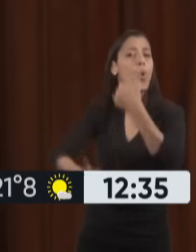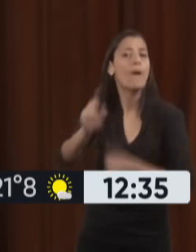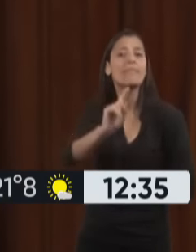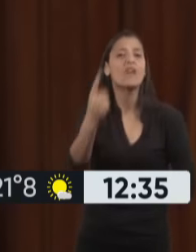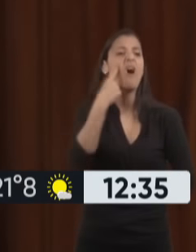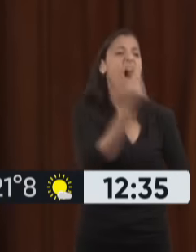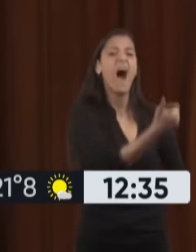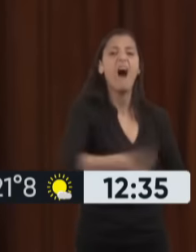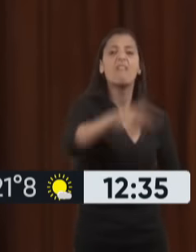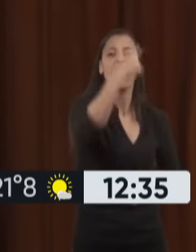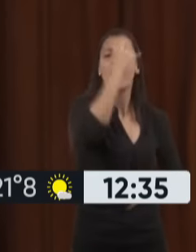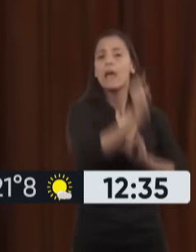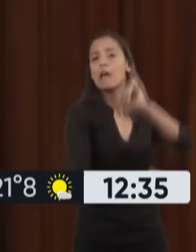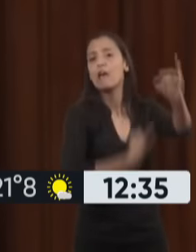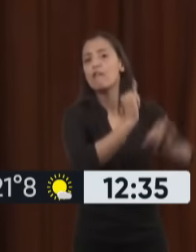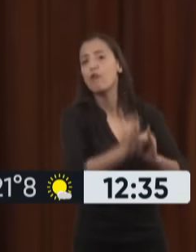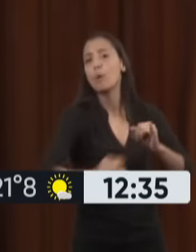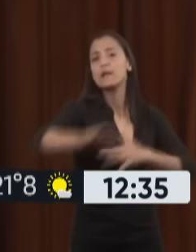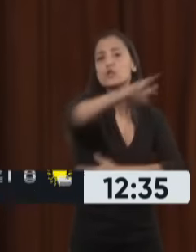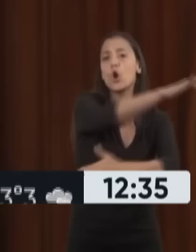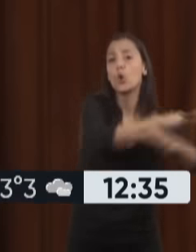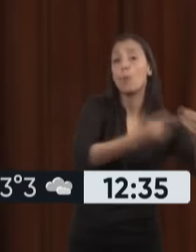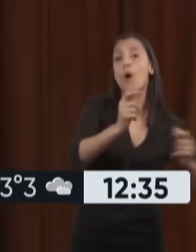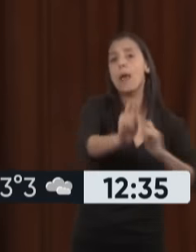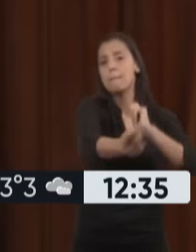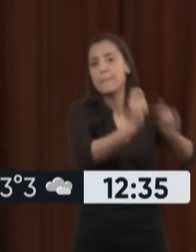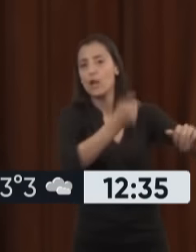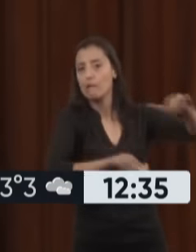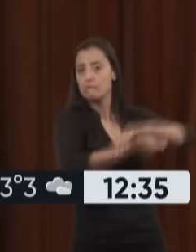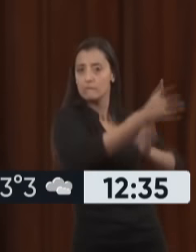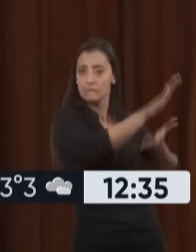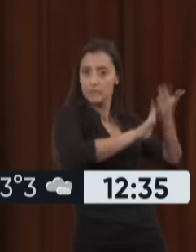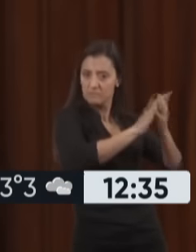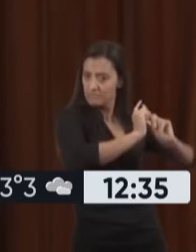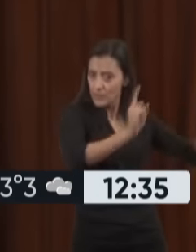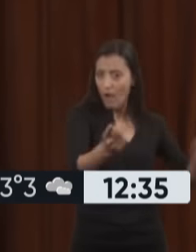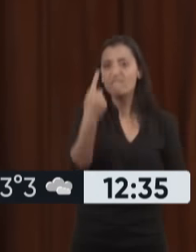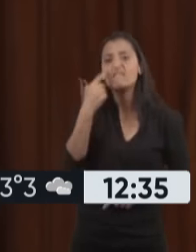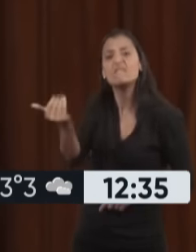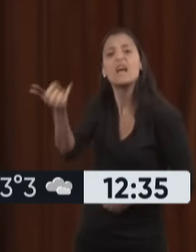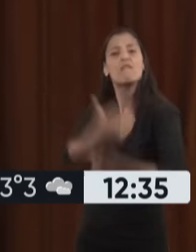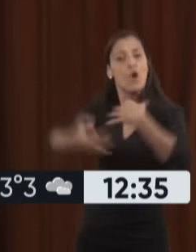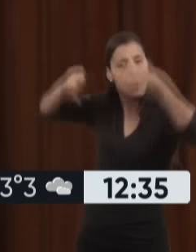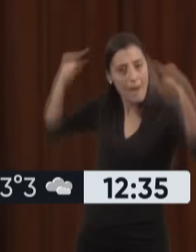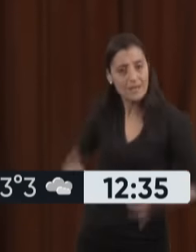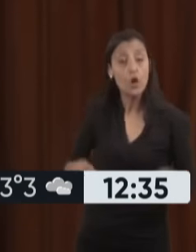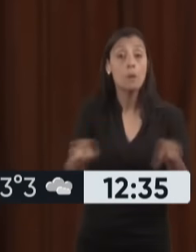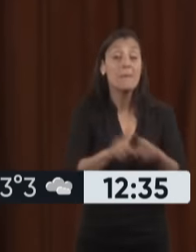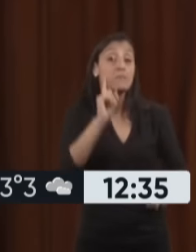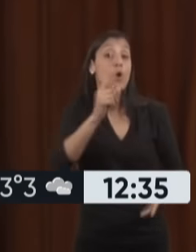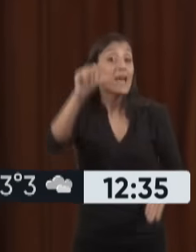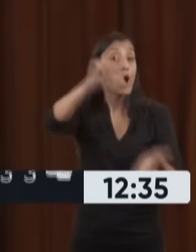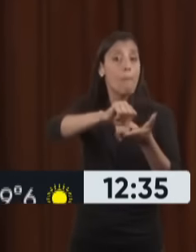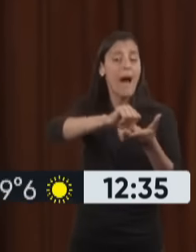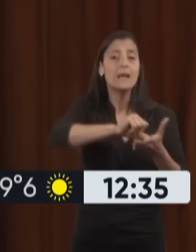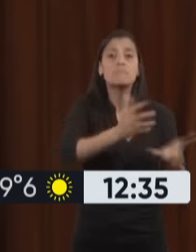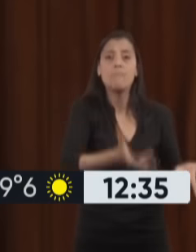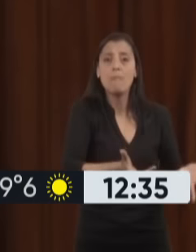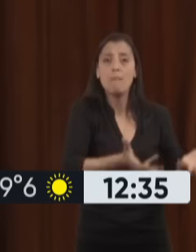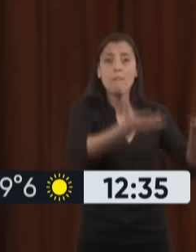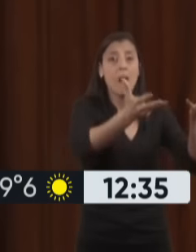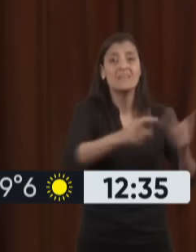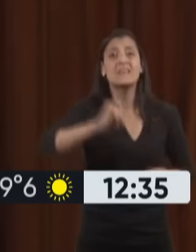información inventada por periodistas ensobrados. En ese mismo riesgo país que sube cada vez que los degenerados